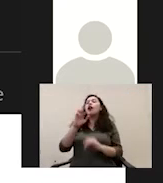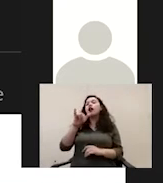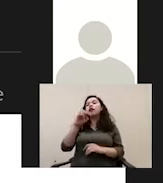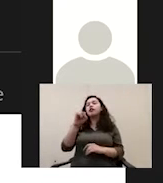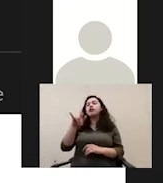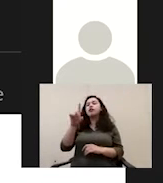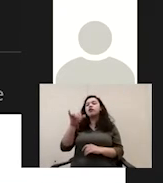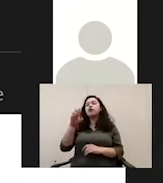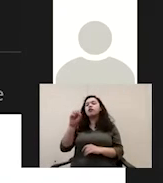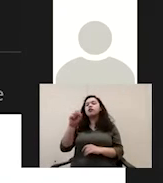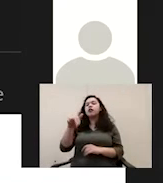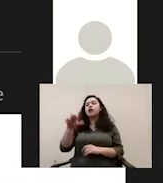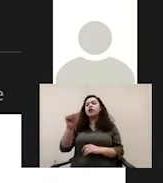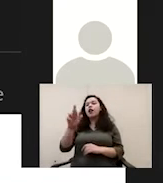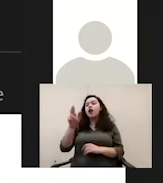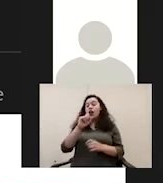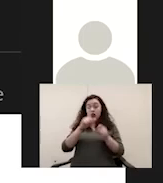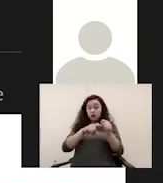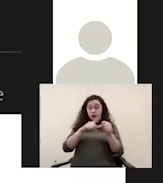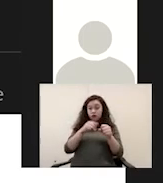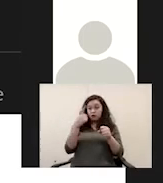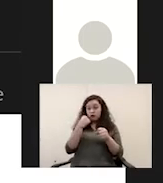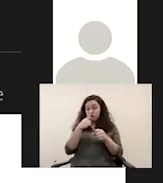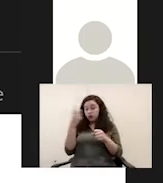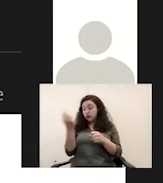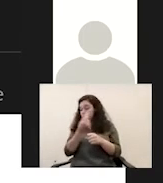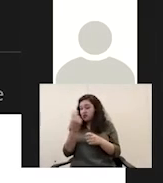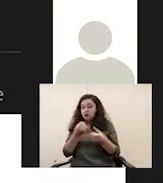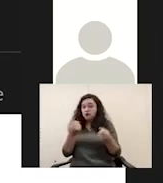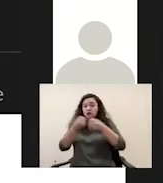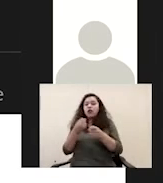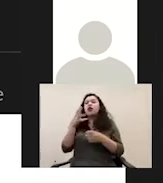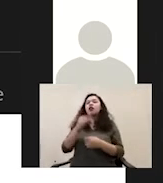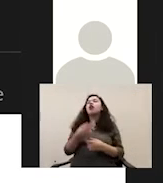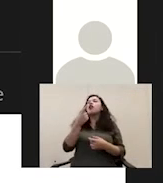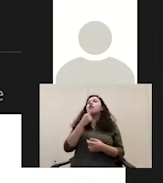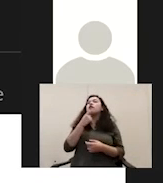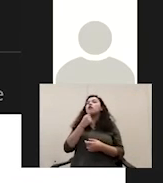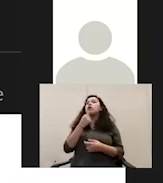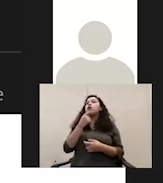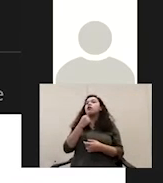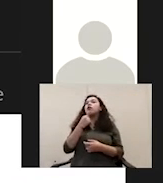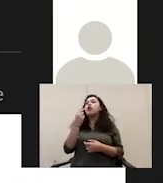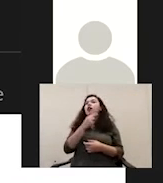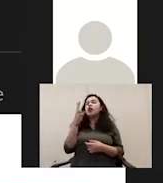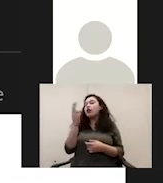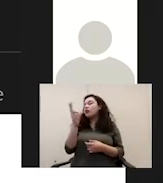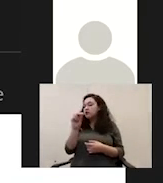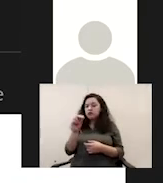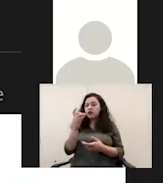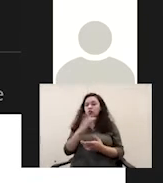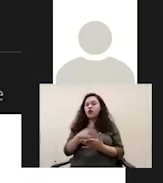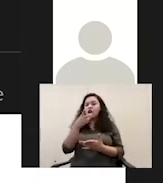no tiene que ir en una bolsa roja, ni tampoco tiene que llevar el rótulo RPBI. Solamente tiene que